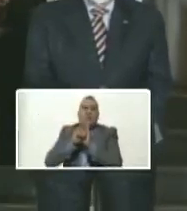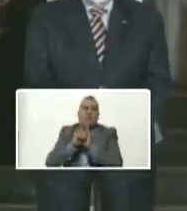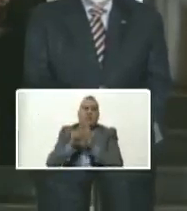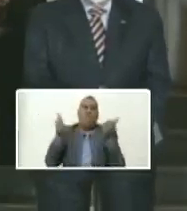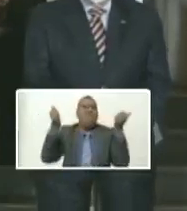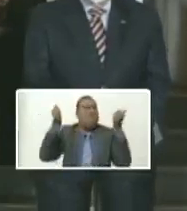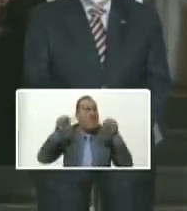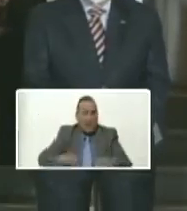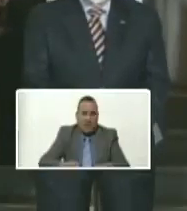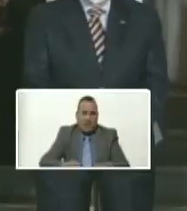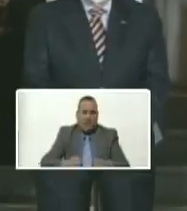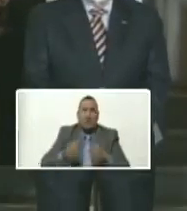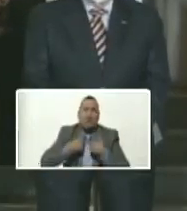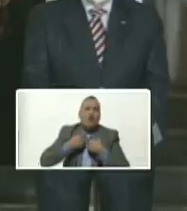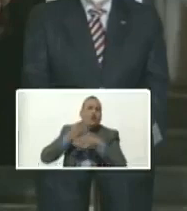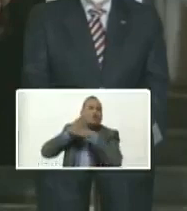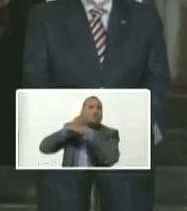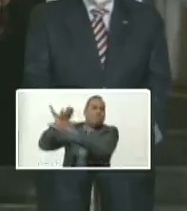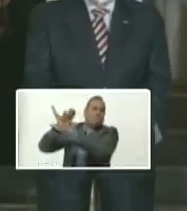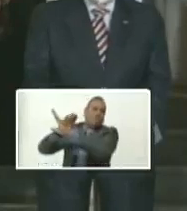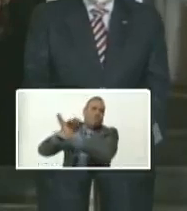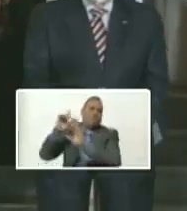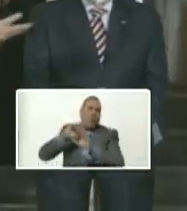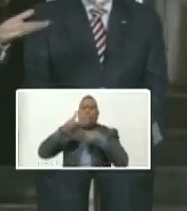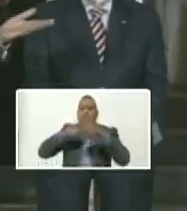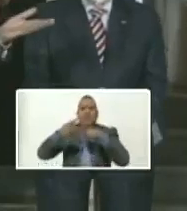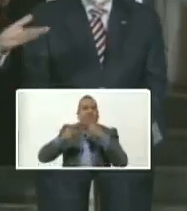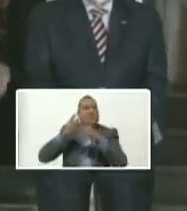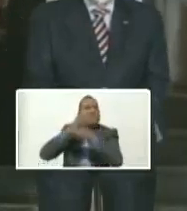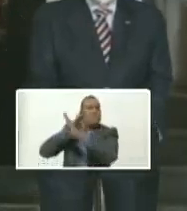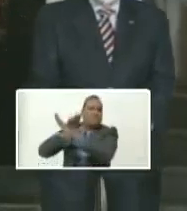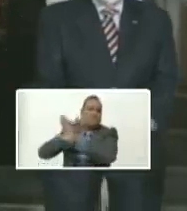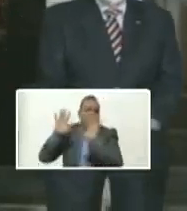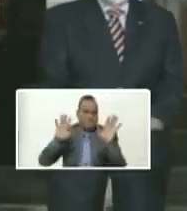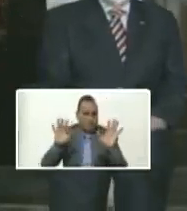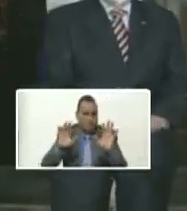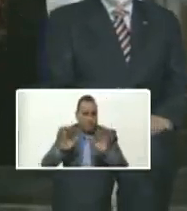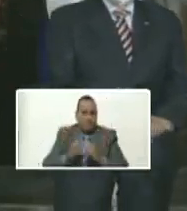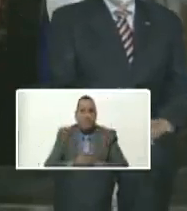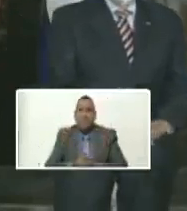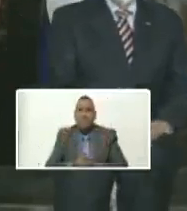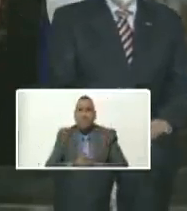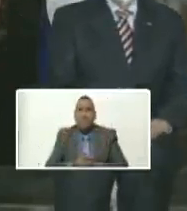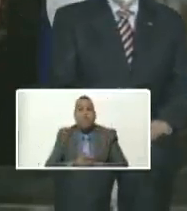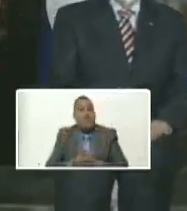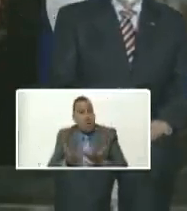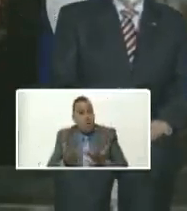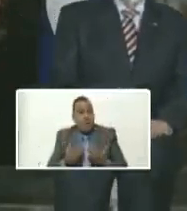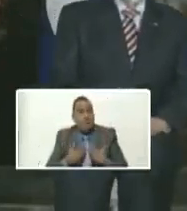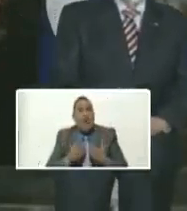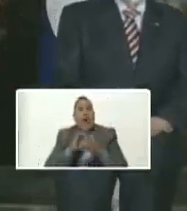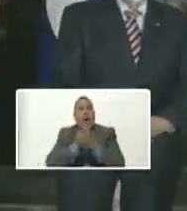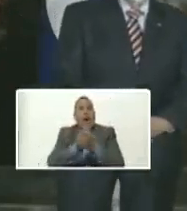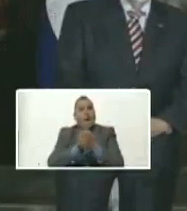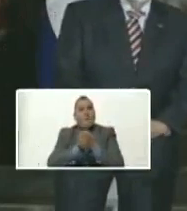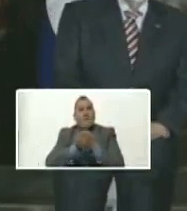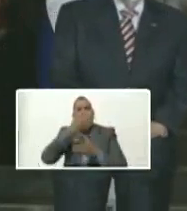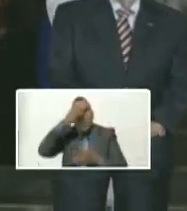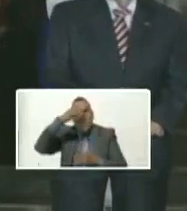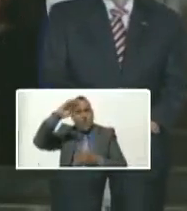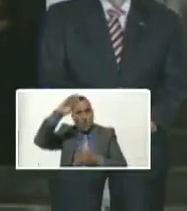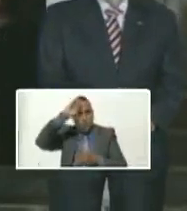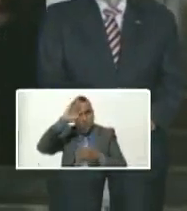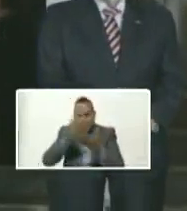esa política imperial en todos sus aspectos. Bueno, vamos a permitirle que nuestros amigos de Cuba puedan tomar